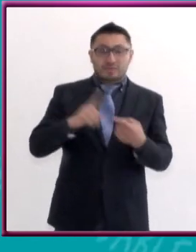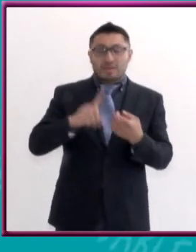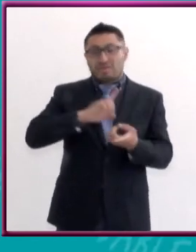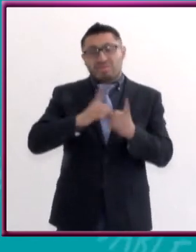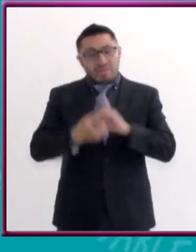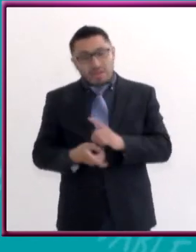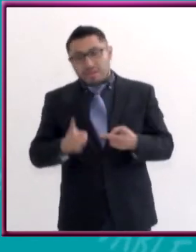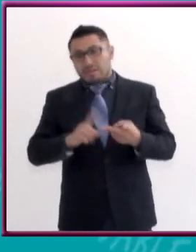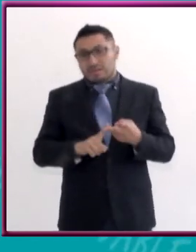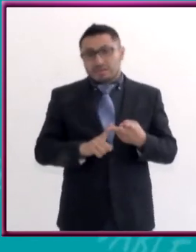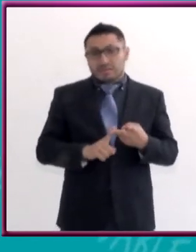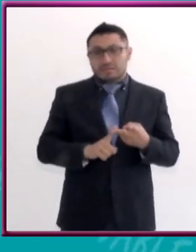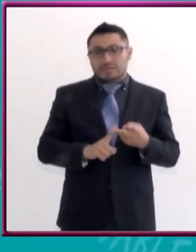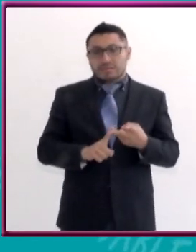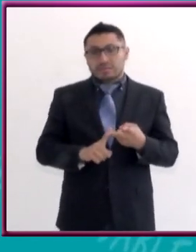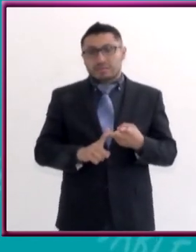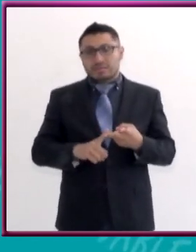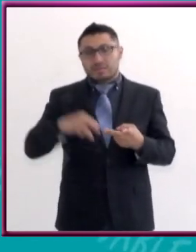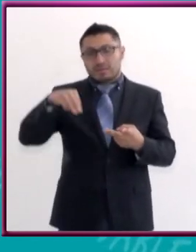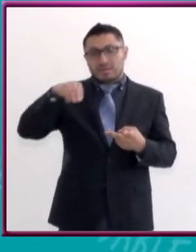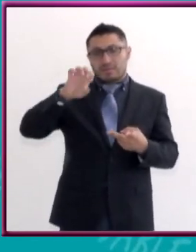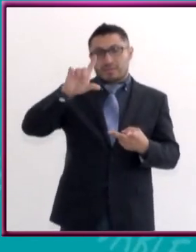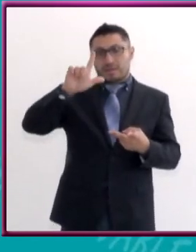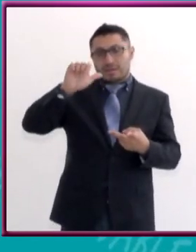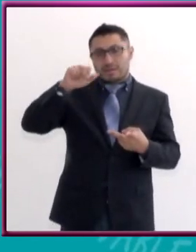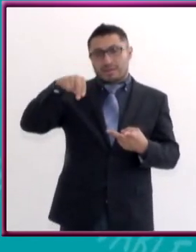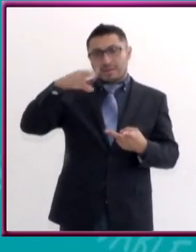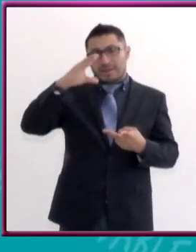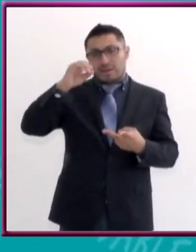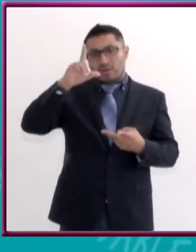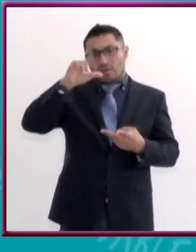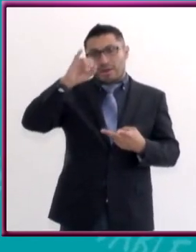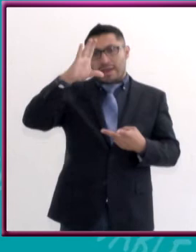ser deprimido, melancólico,